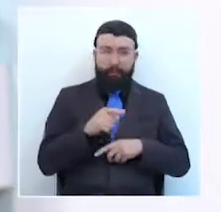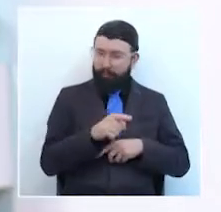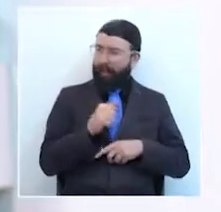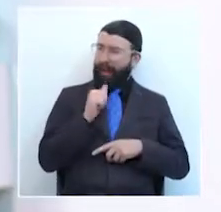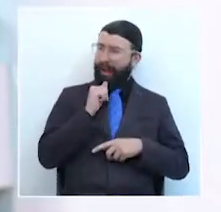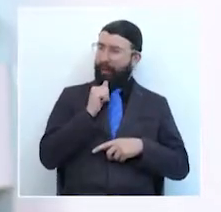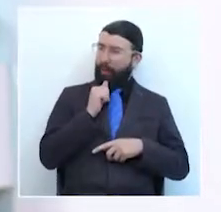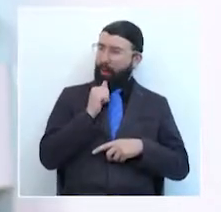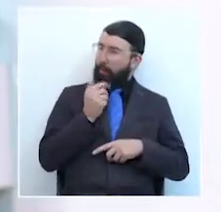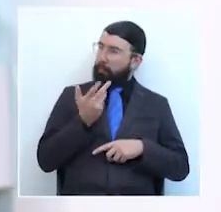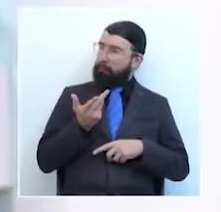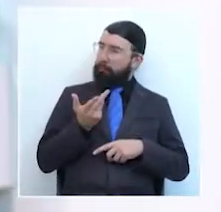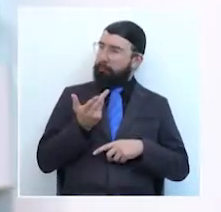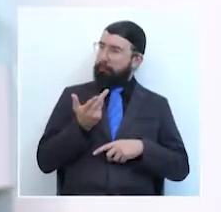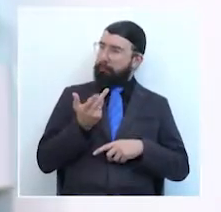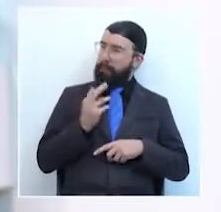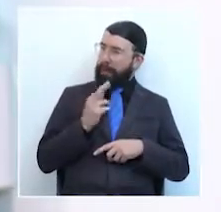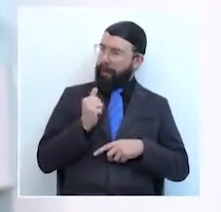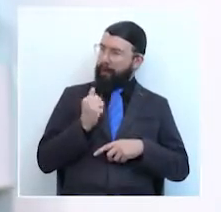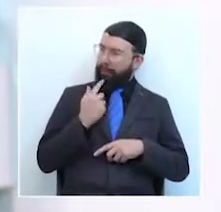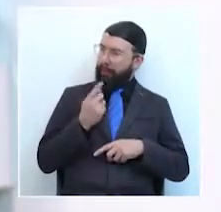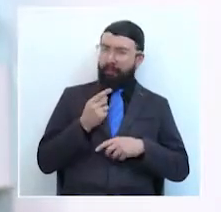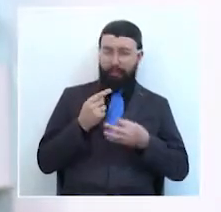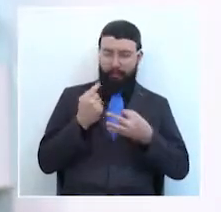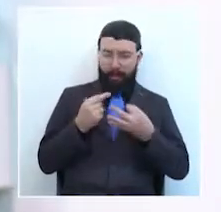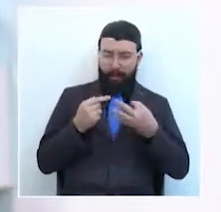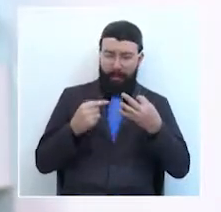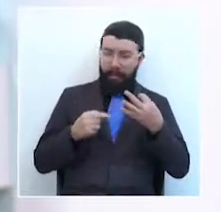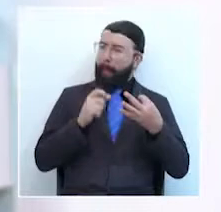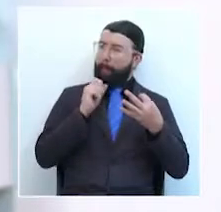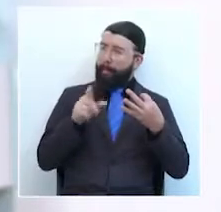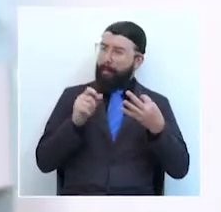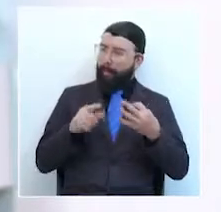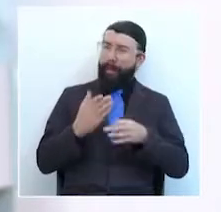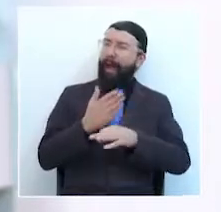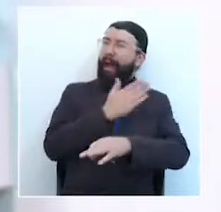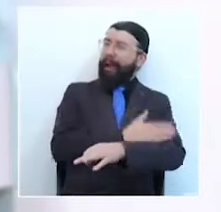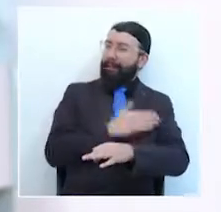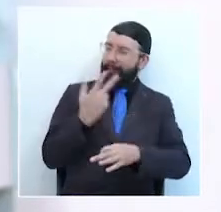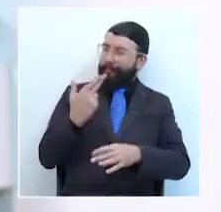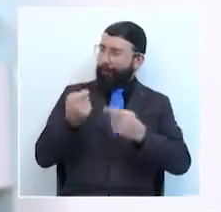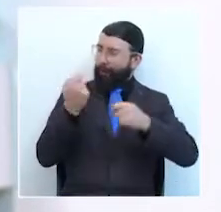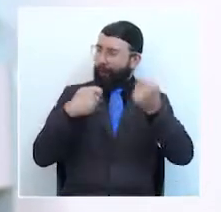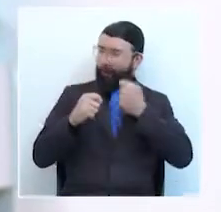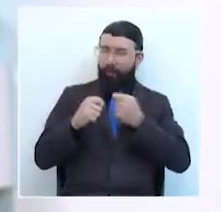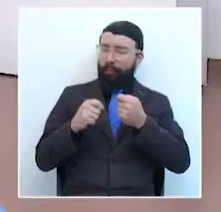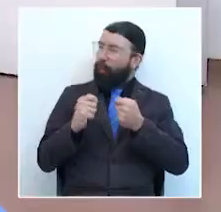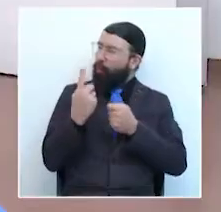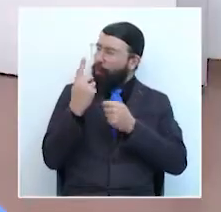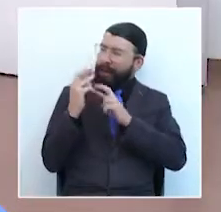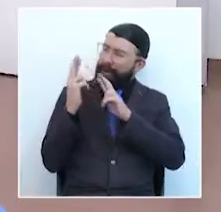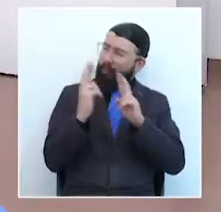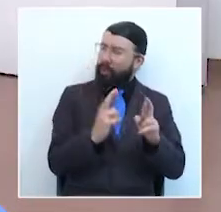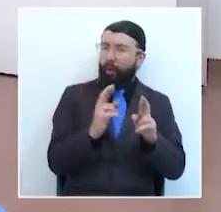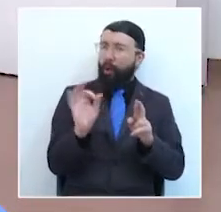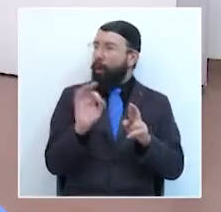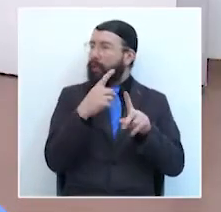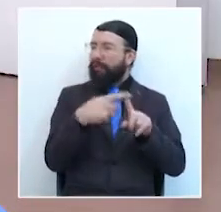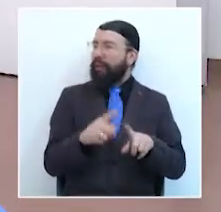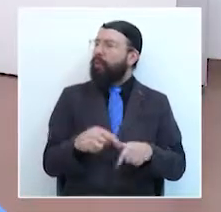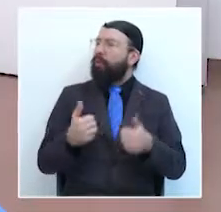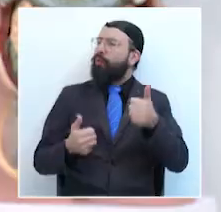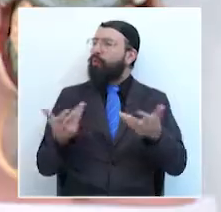es una cosa tremenda tres preguntas antes de ir a comerciales se puede dar una sola respuesta sobre respuesta